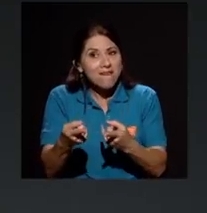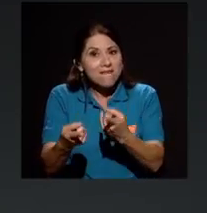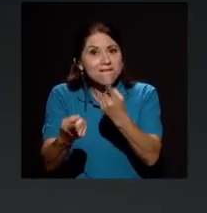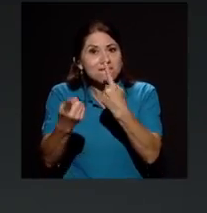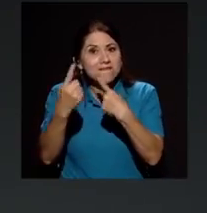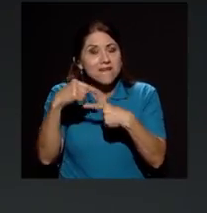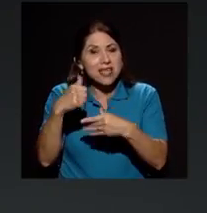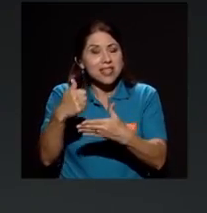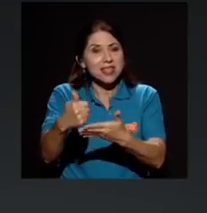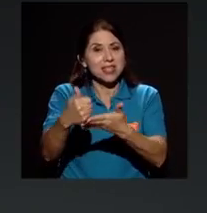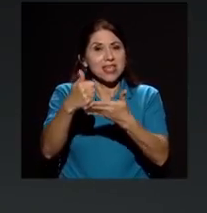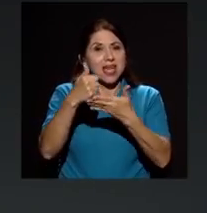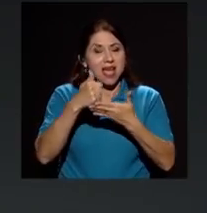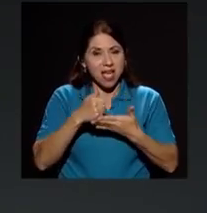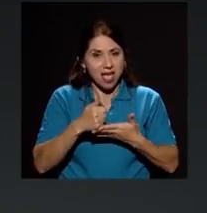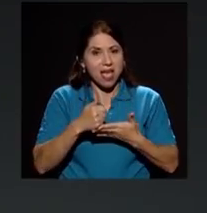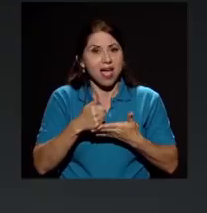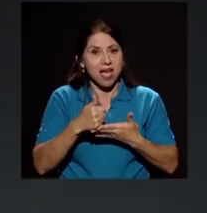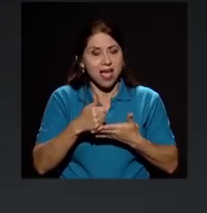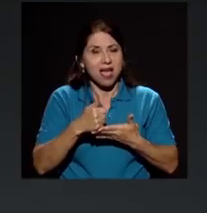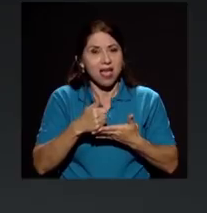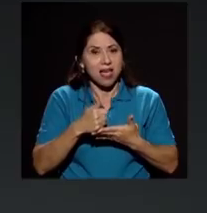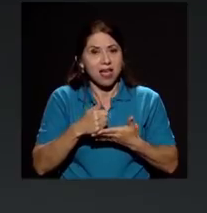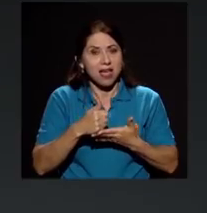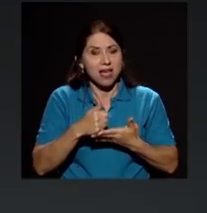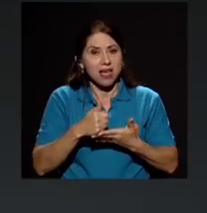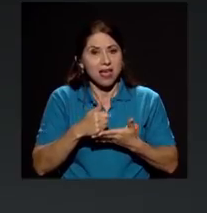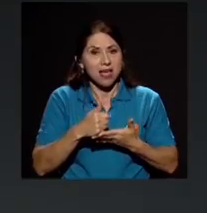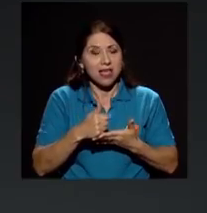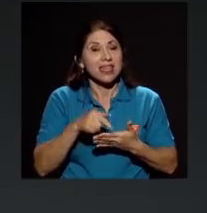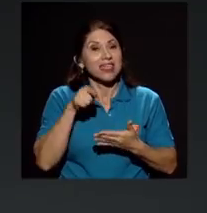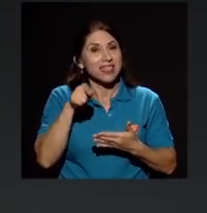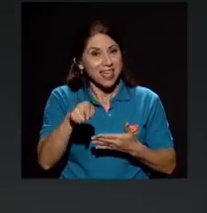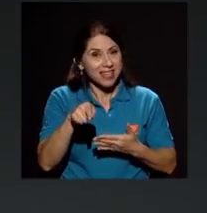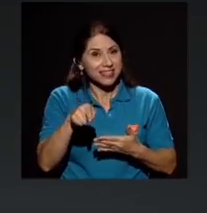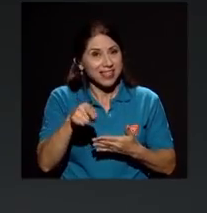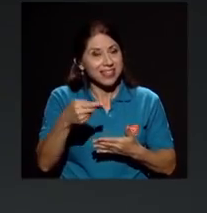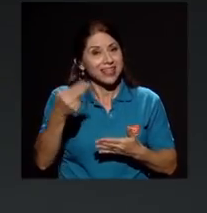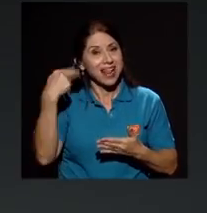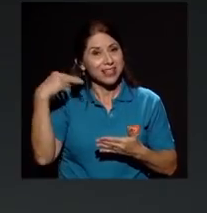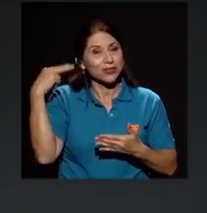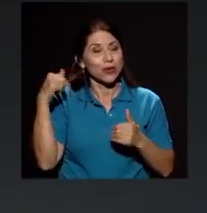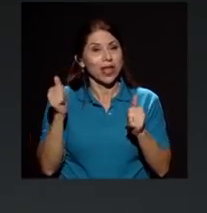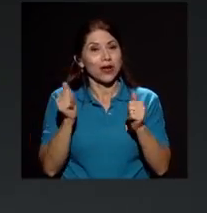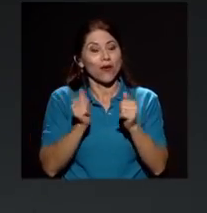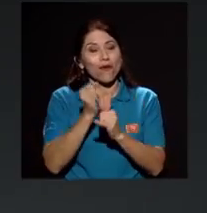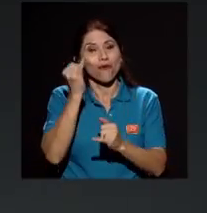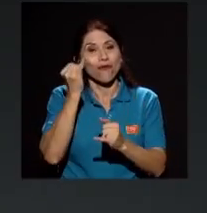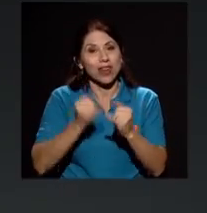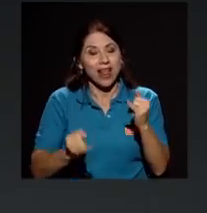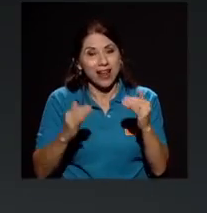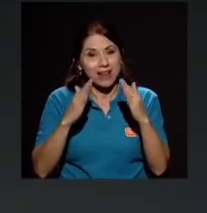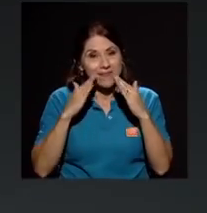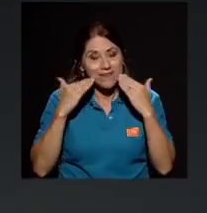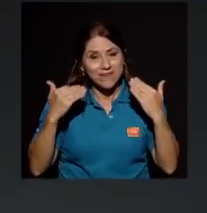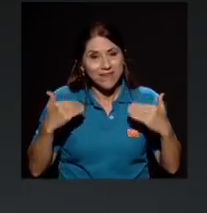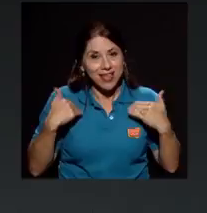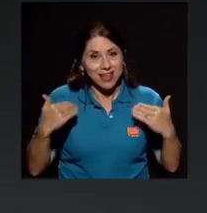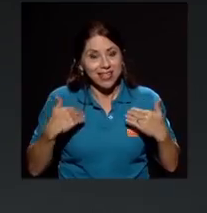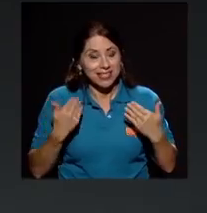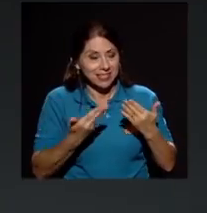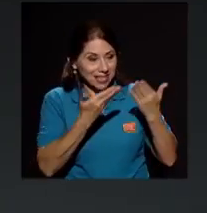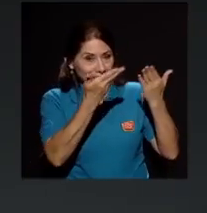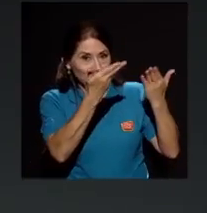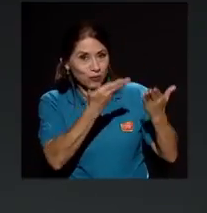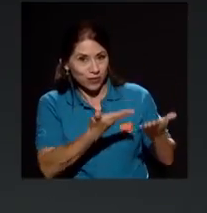y esa es la historia con final feliz que don ricardo